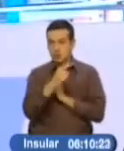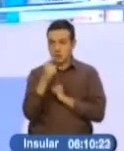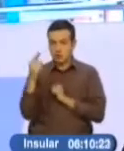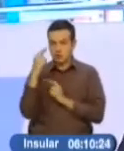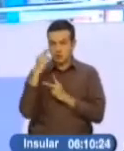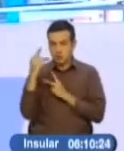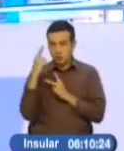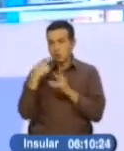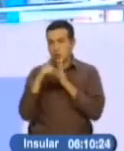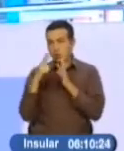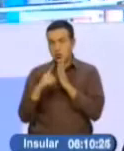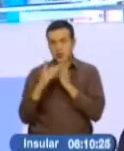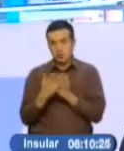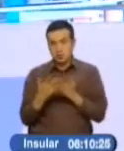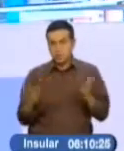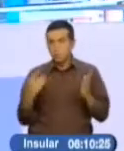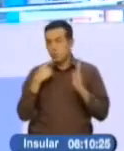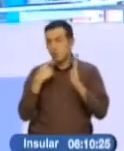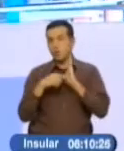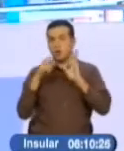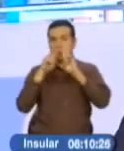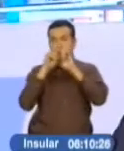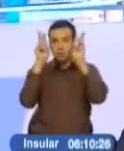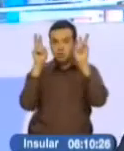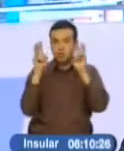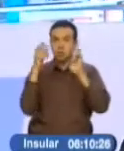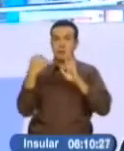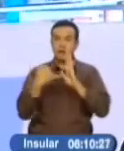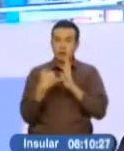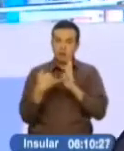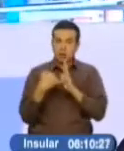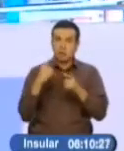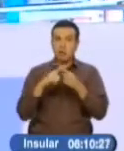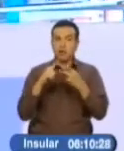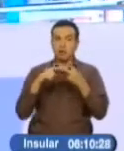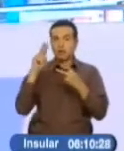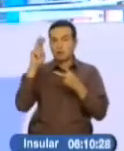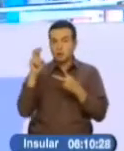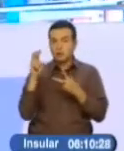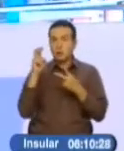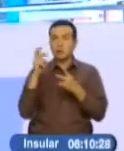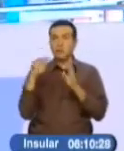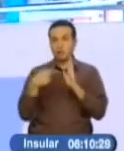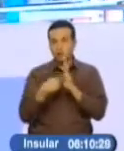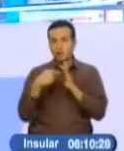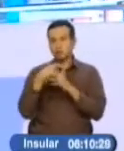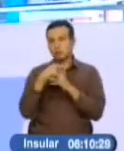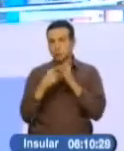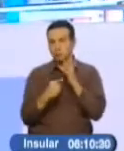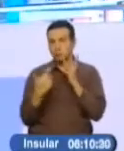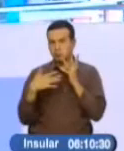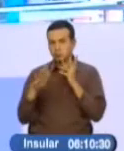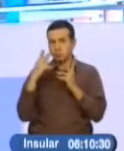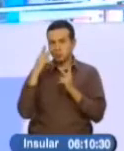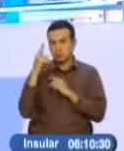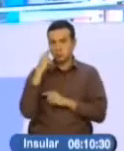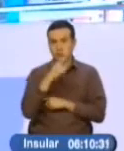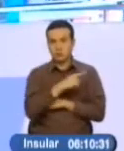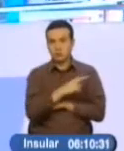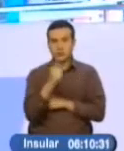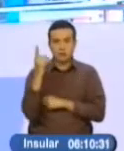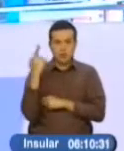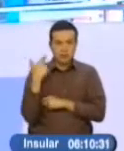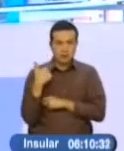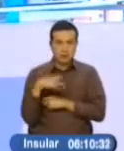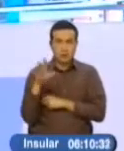reportes puede tener distintos productos, tanto referidos al tema del IVA como al tema de los aranceles, y eso muestra claramente, porque hemos